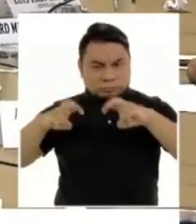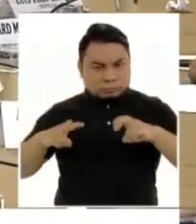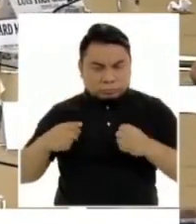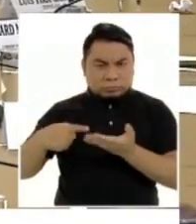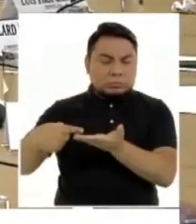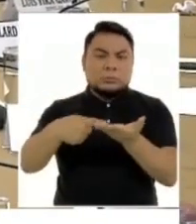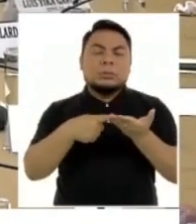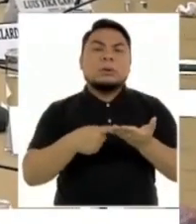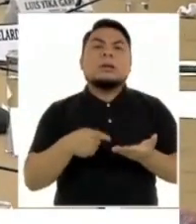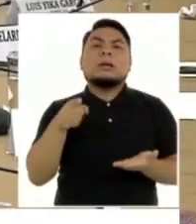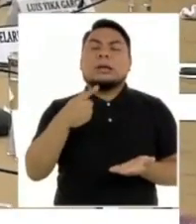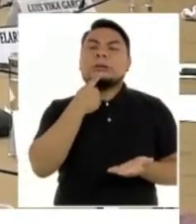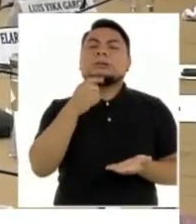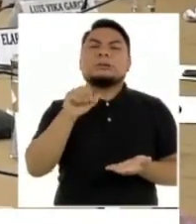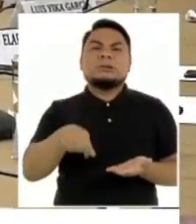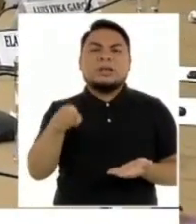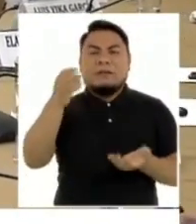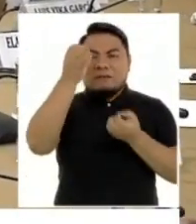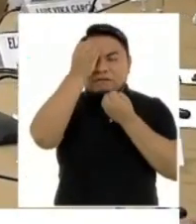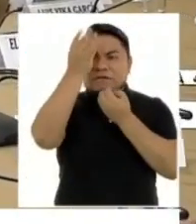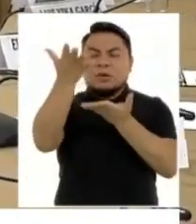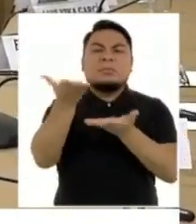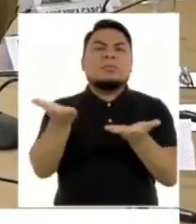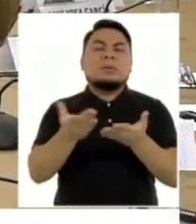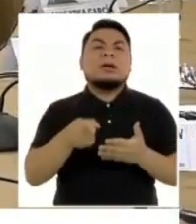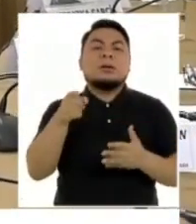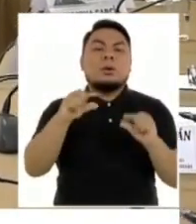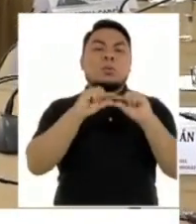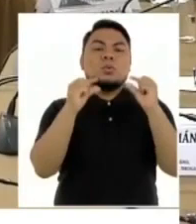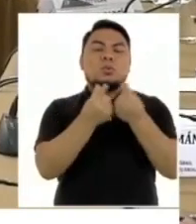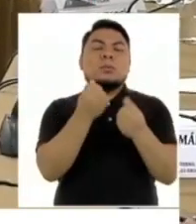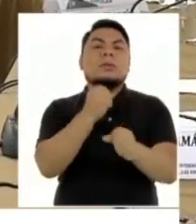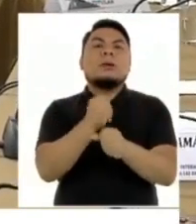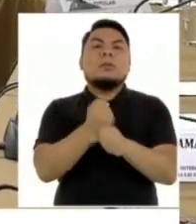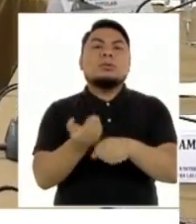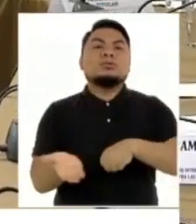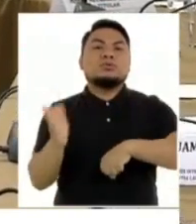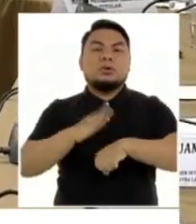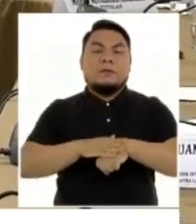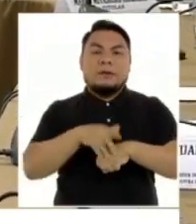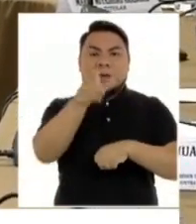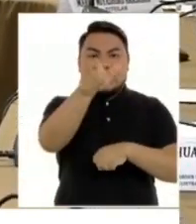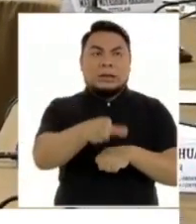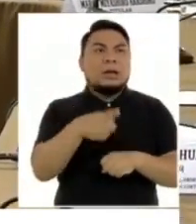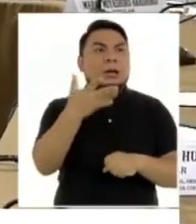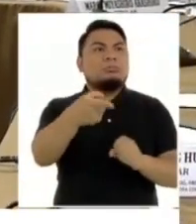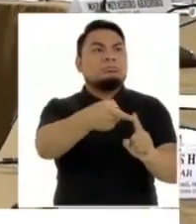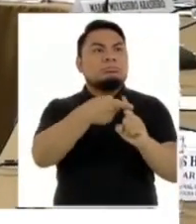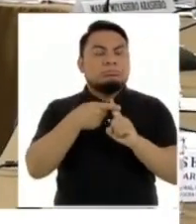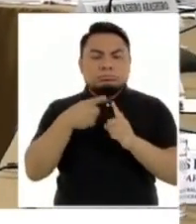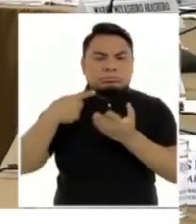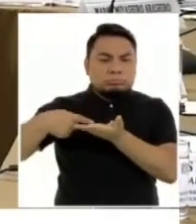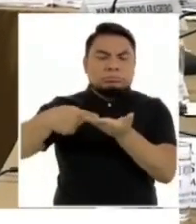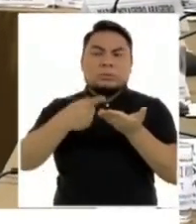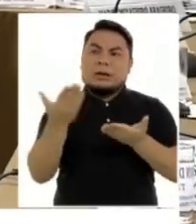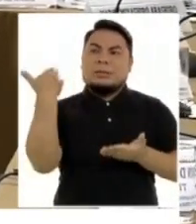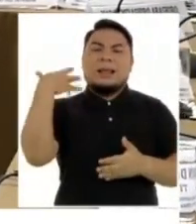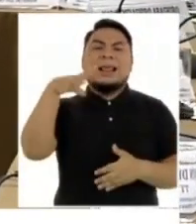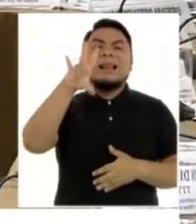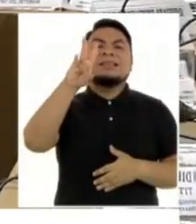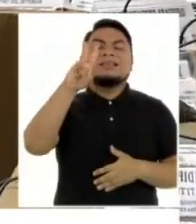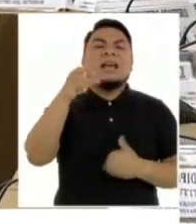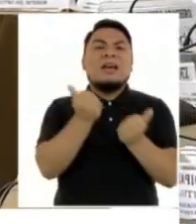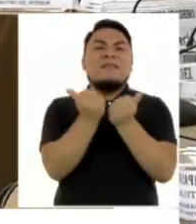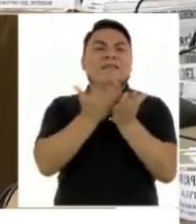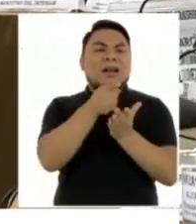Complejidad, DIVIAC, están informando a este grupo de trabajo respecto a la intervención que realizaron el pasado 17 de abril en